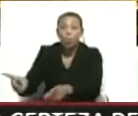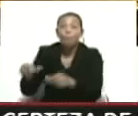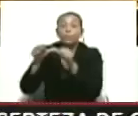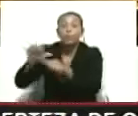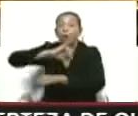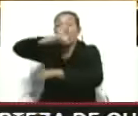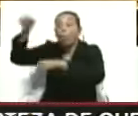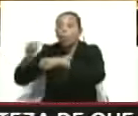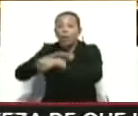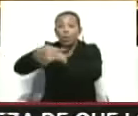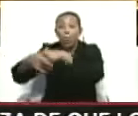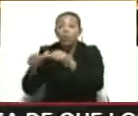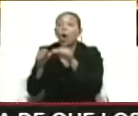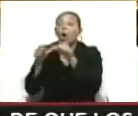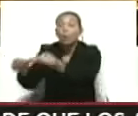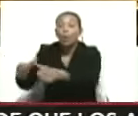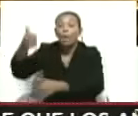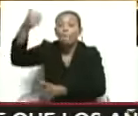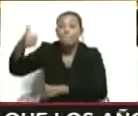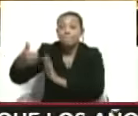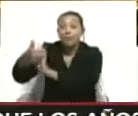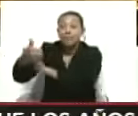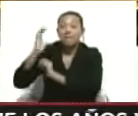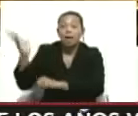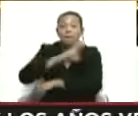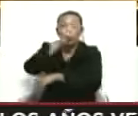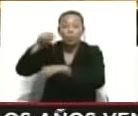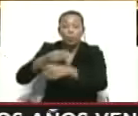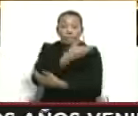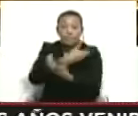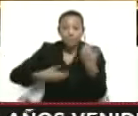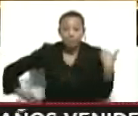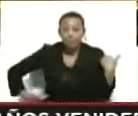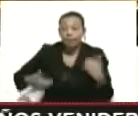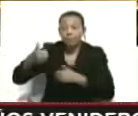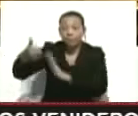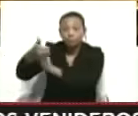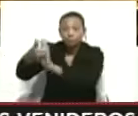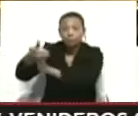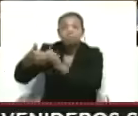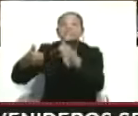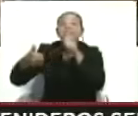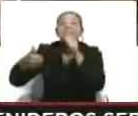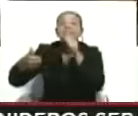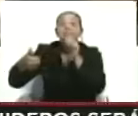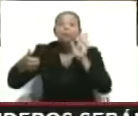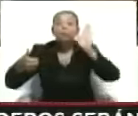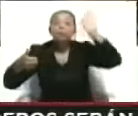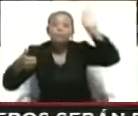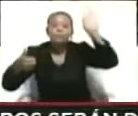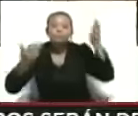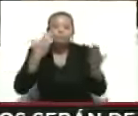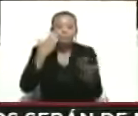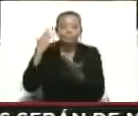diputado Jorge Rodríguez Gómez como presidente de la Asamblea Nacional, sírvanse manifestarlo con la señal de